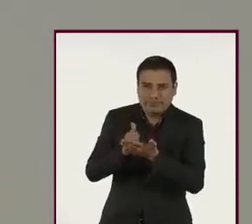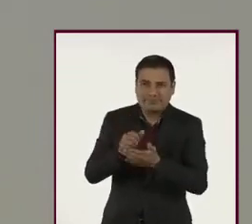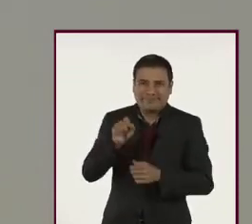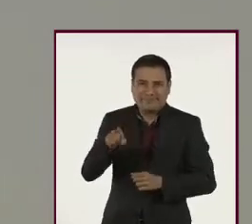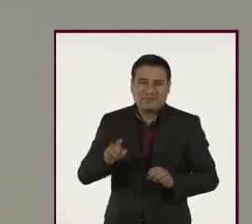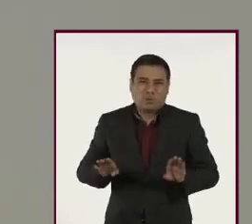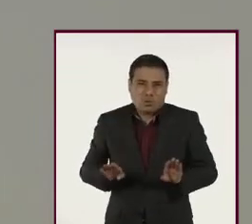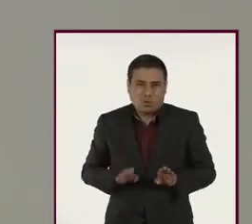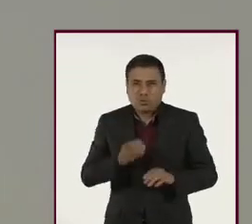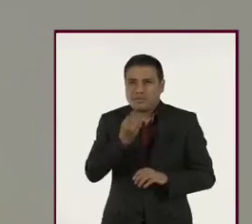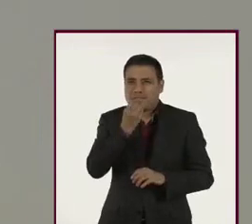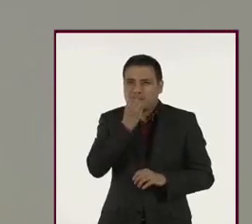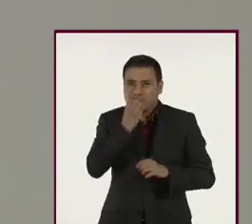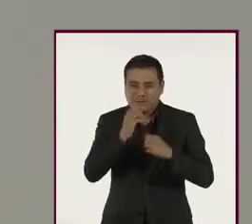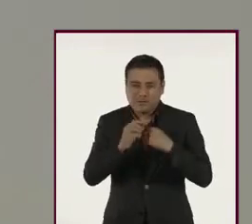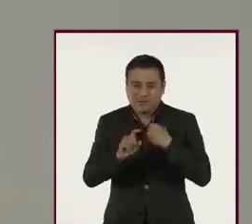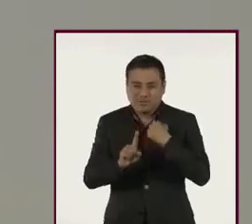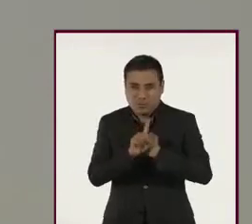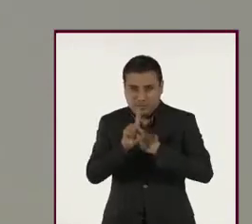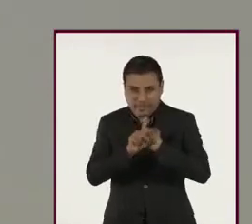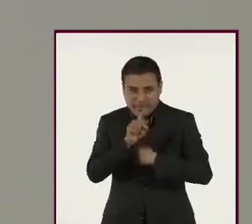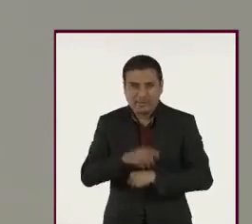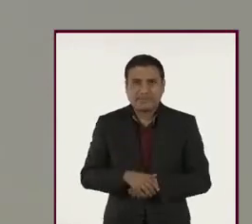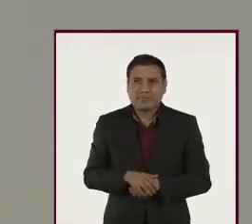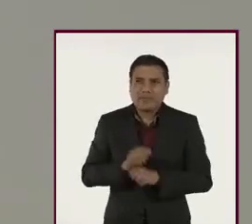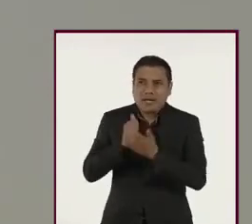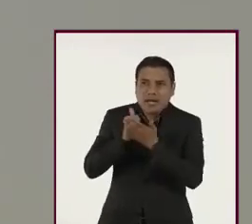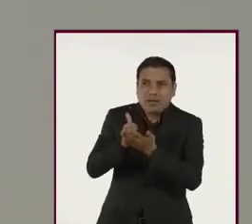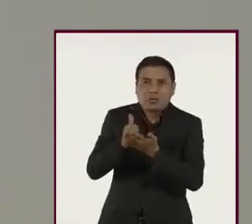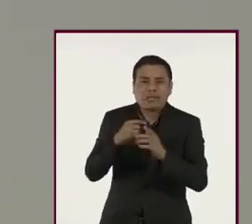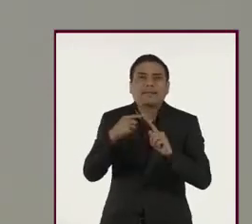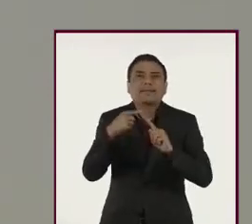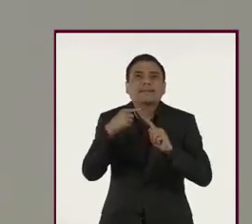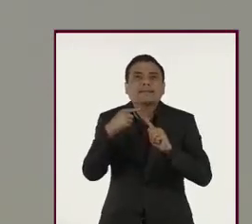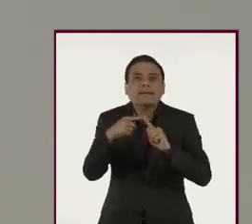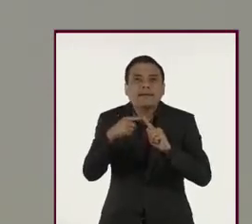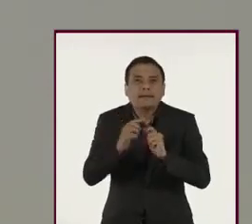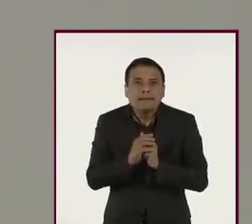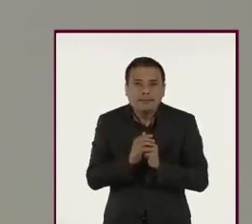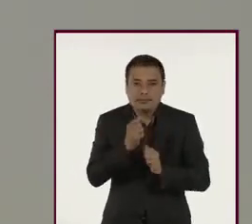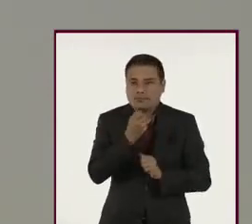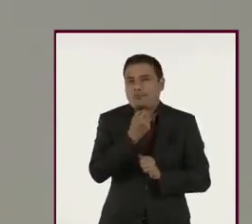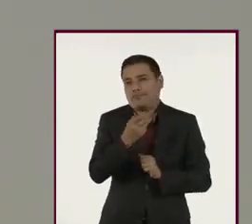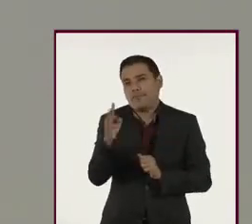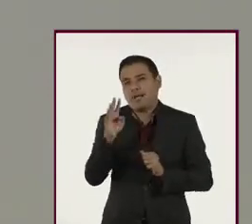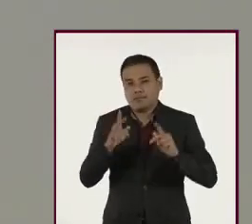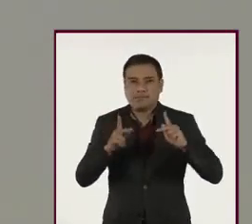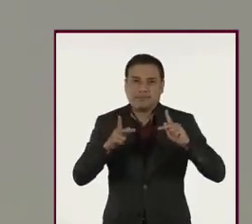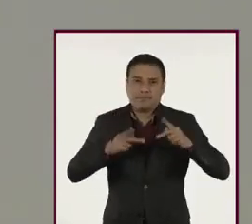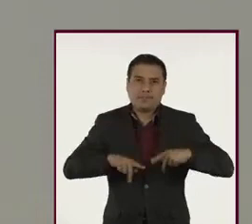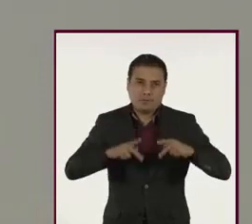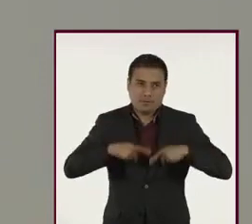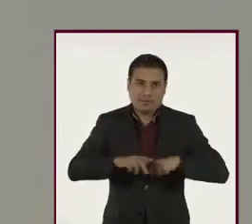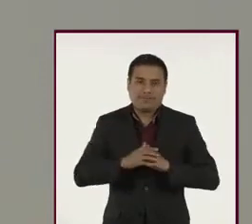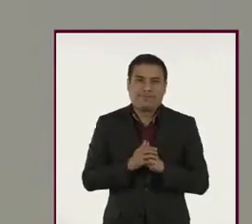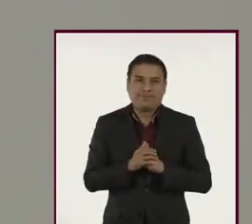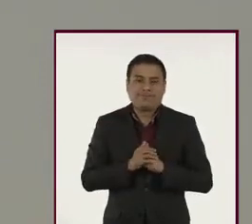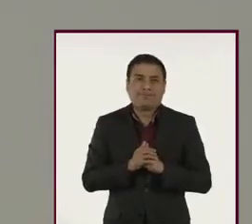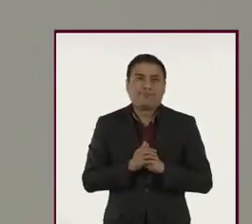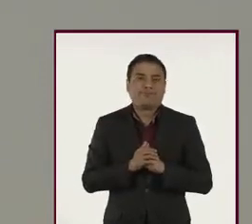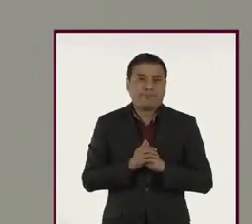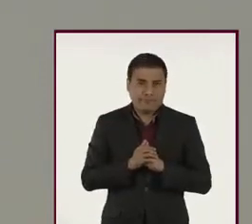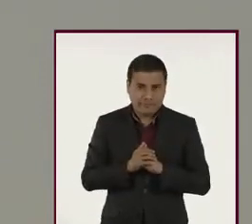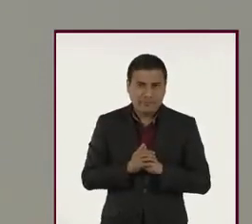conducta alimentaria, tiene que ir guiado por varias partes. Lo primero es, todos, desde el personal